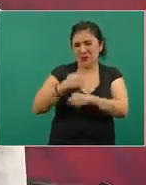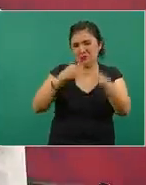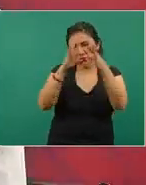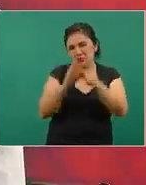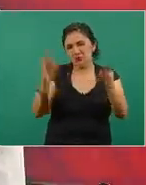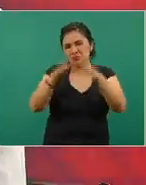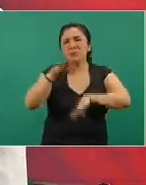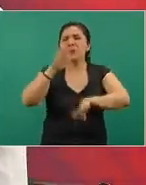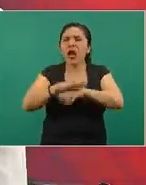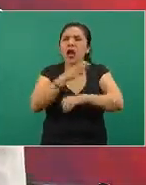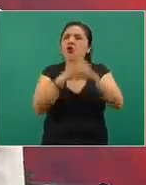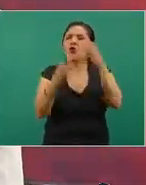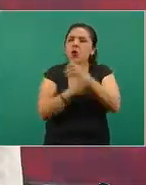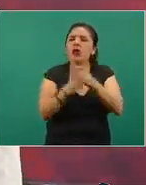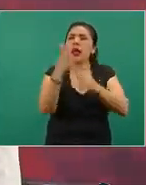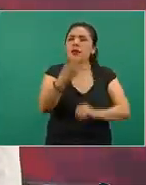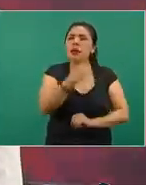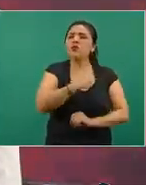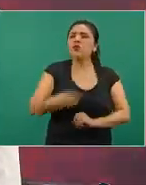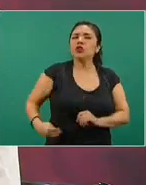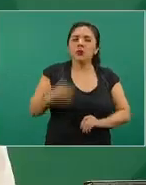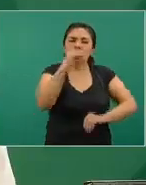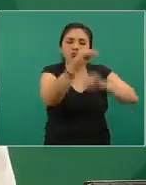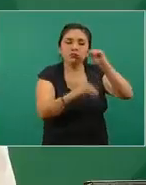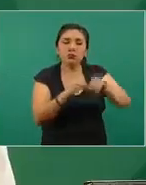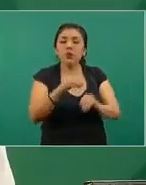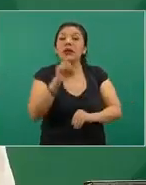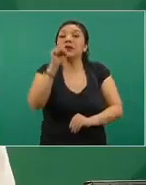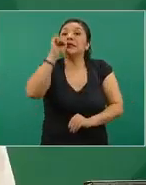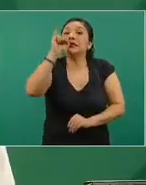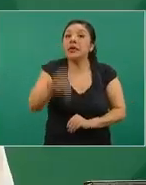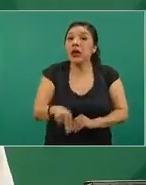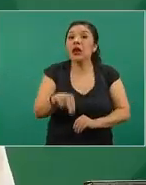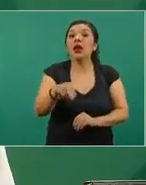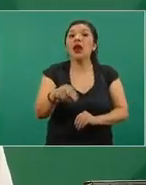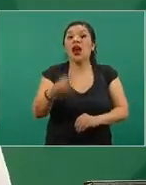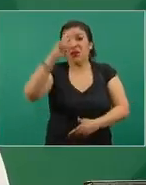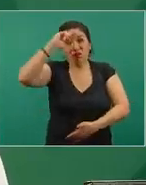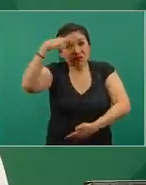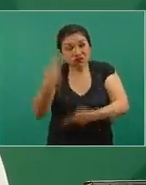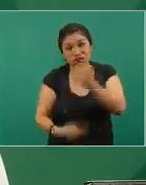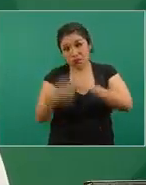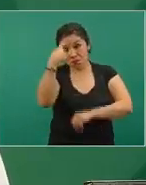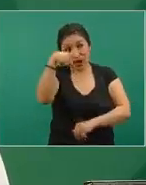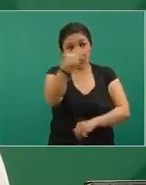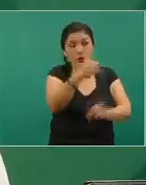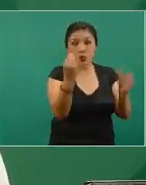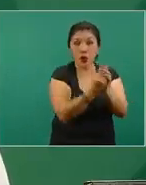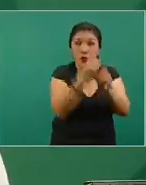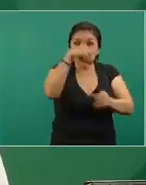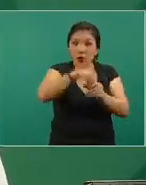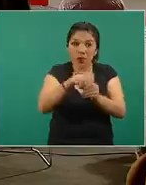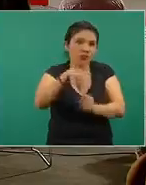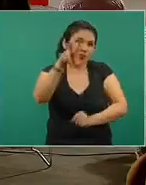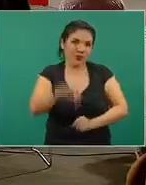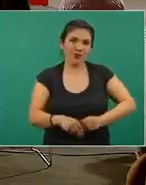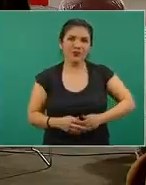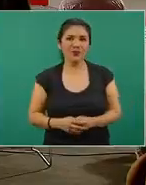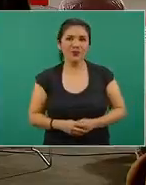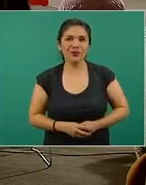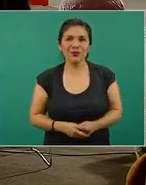esta información municipal sin que violente o viole el derecho a la confidencialidad de las personas.